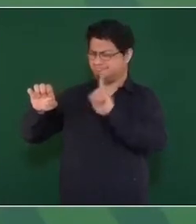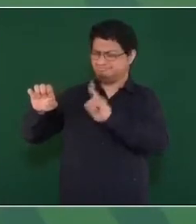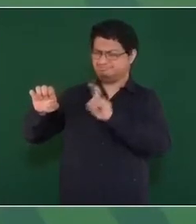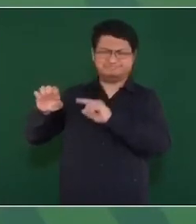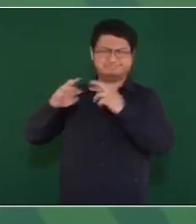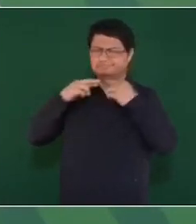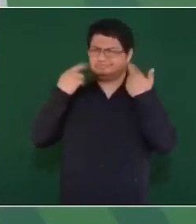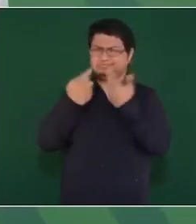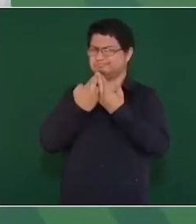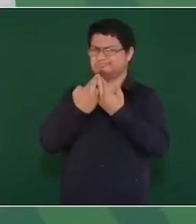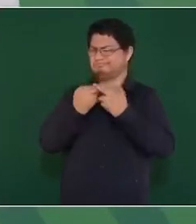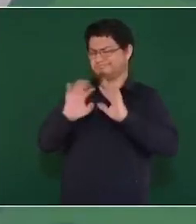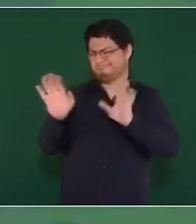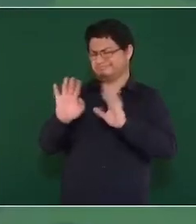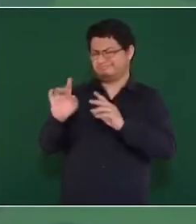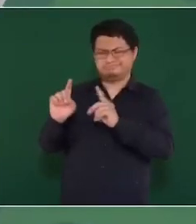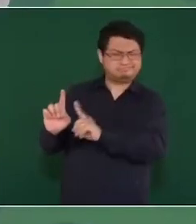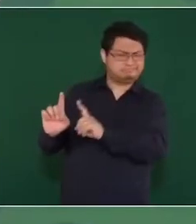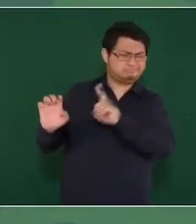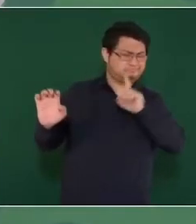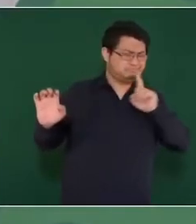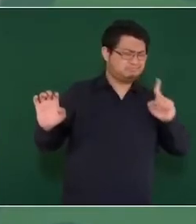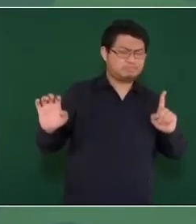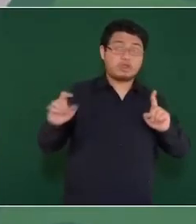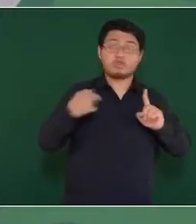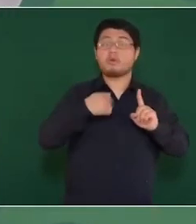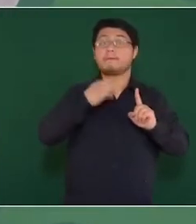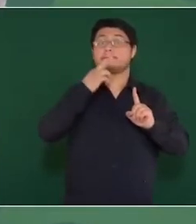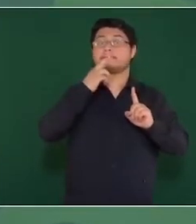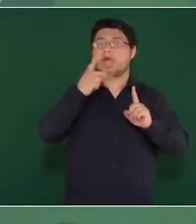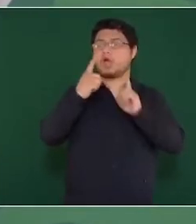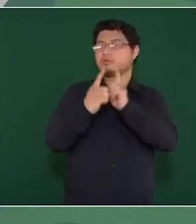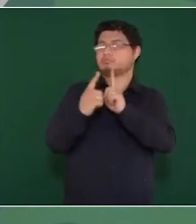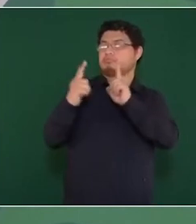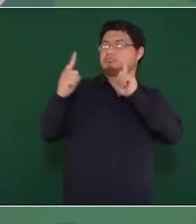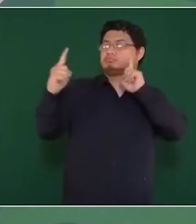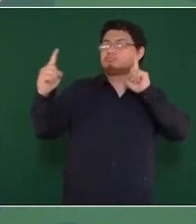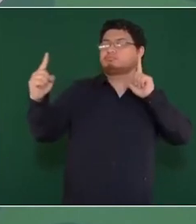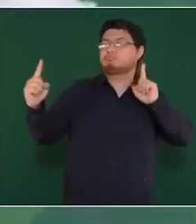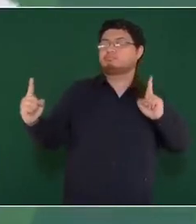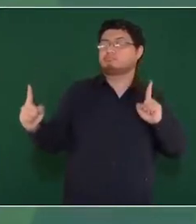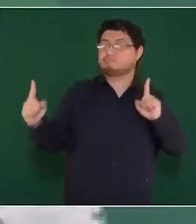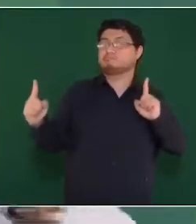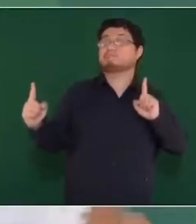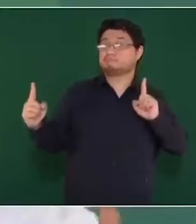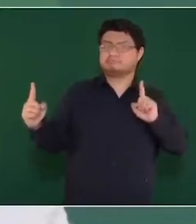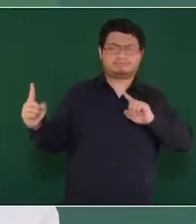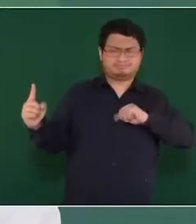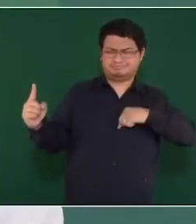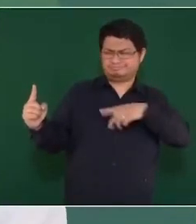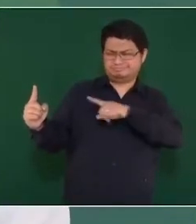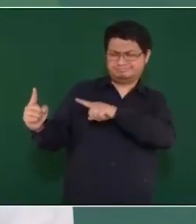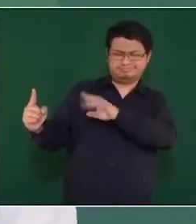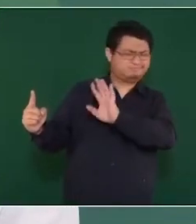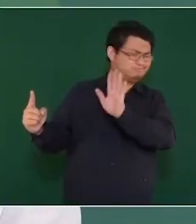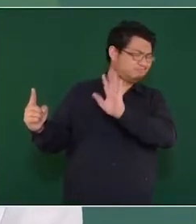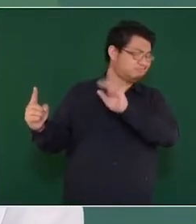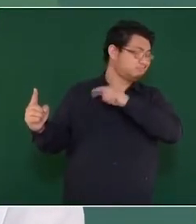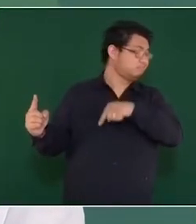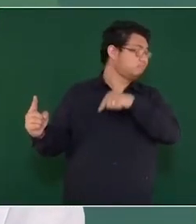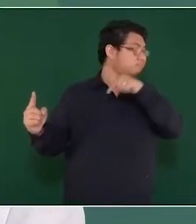ni siempre procuré mantener distancia con ellos y no creerles,